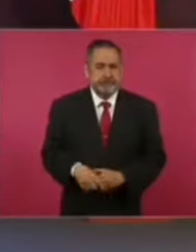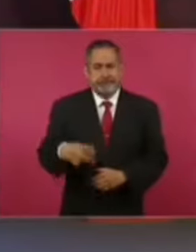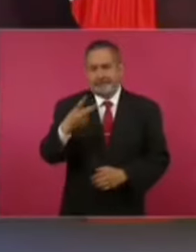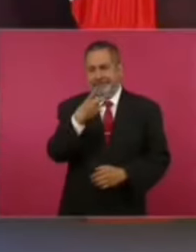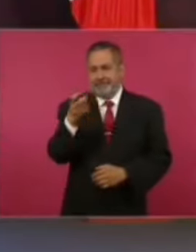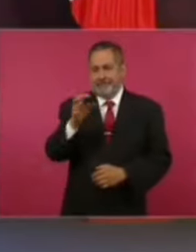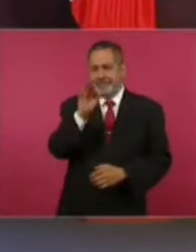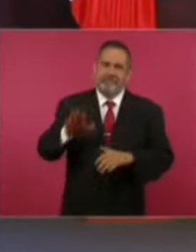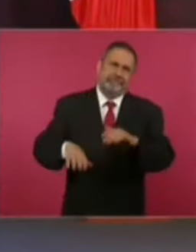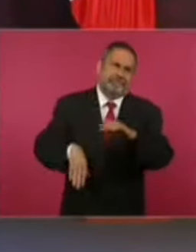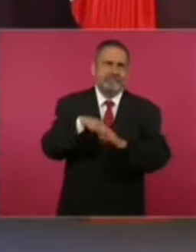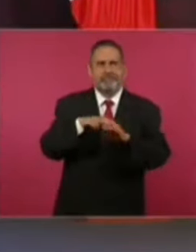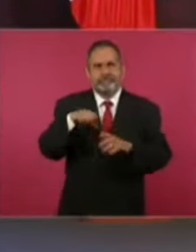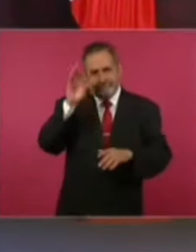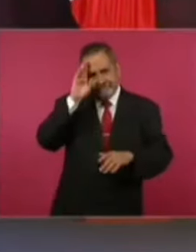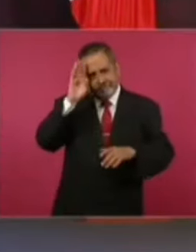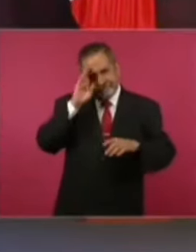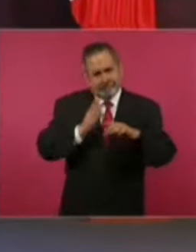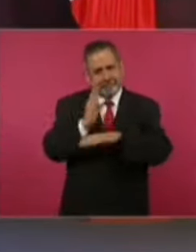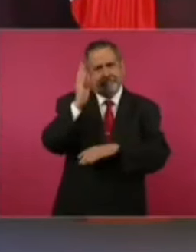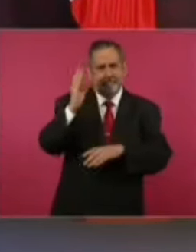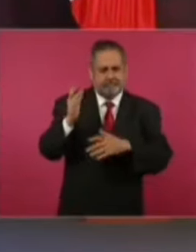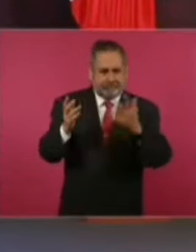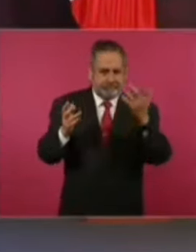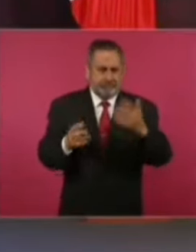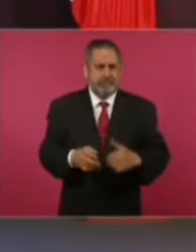Doscientos por ciento de aumento.